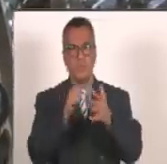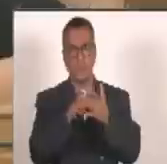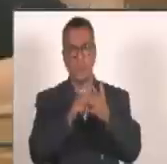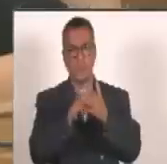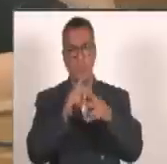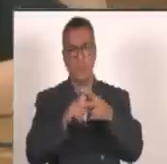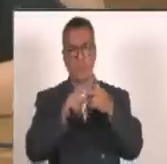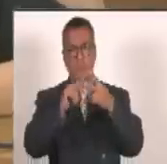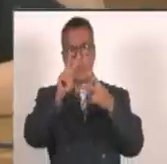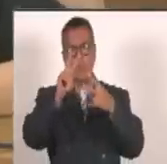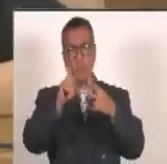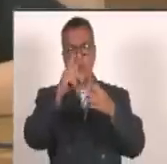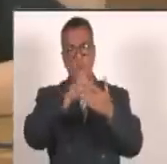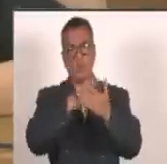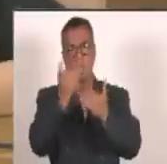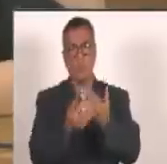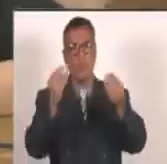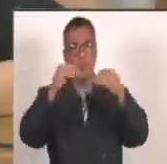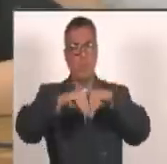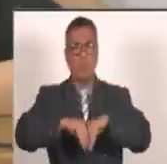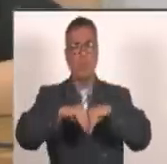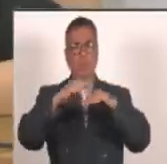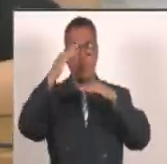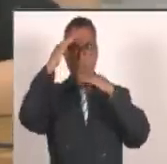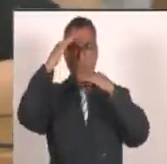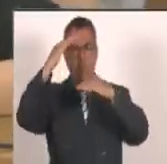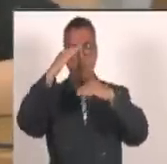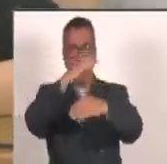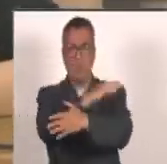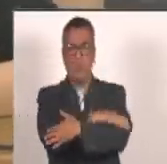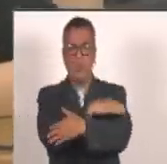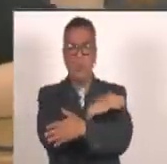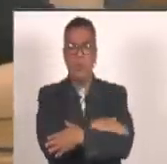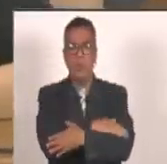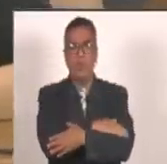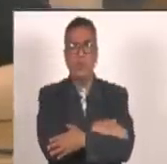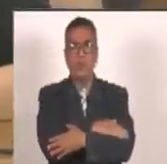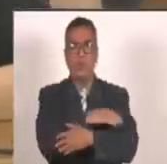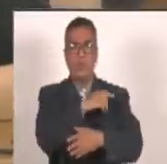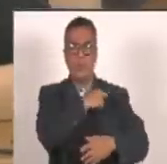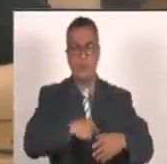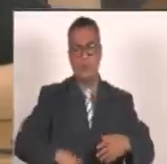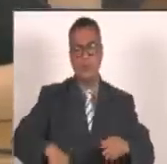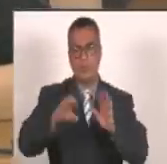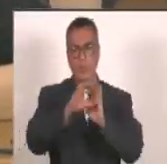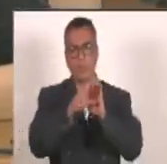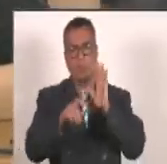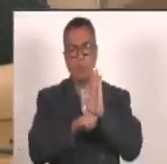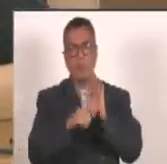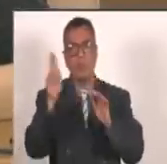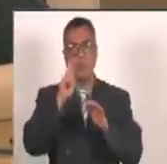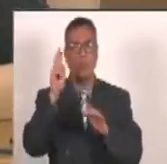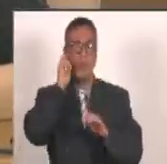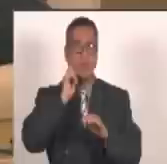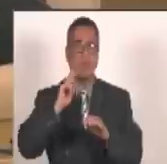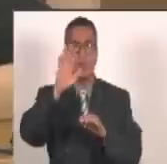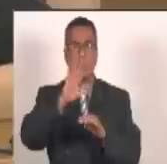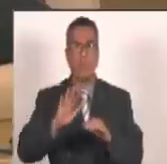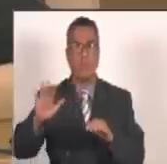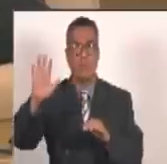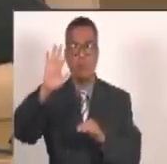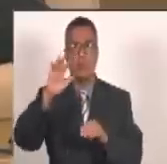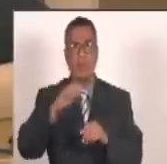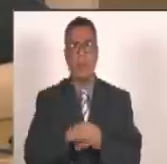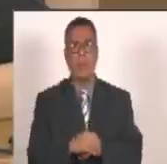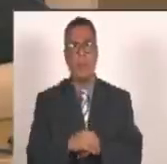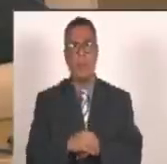Punto número 2. Proyecto de acuerdo en salutación y felicitaciones al presidente constitucional de la República Bolivariana